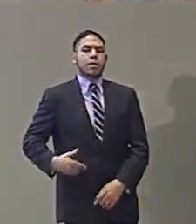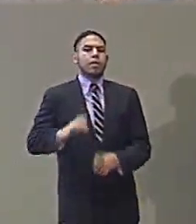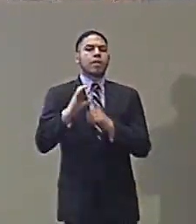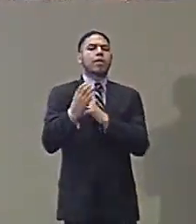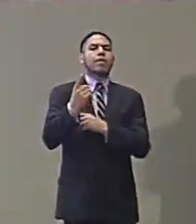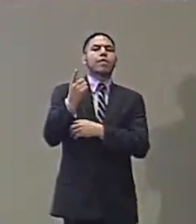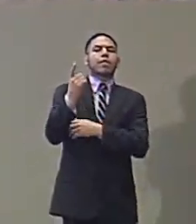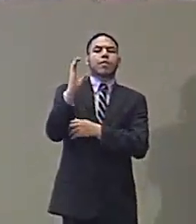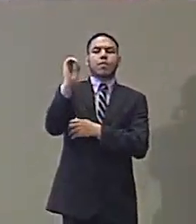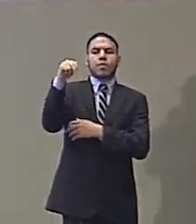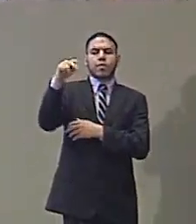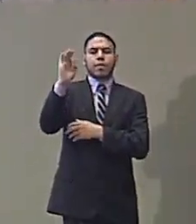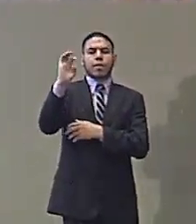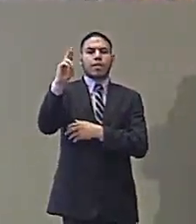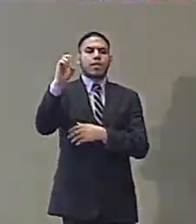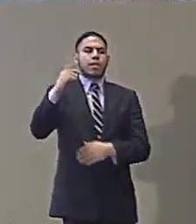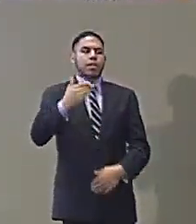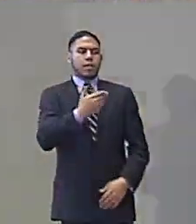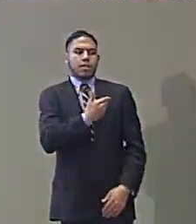gobernadores